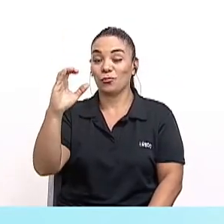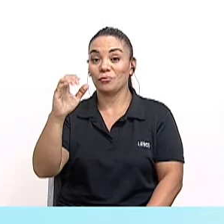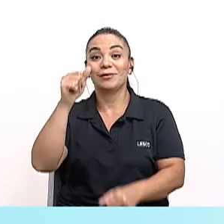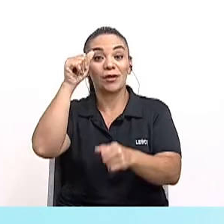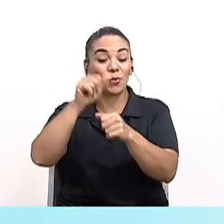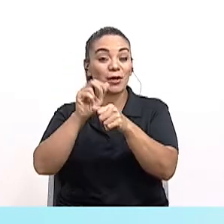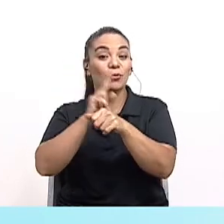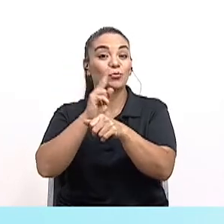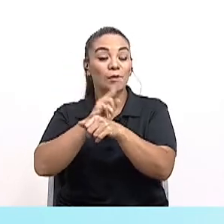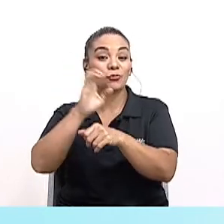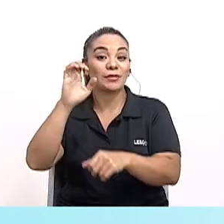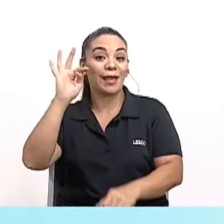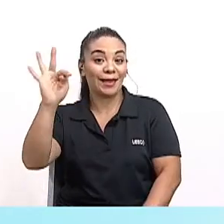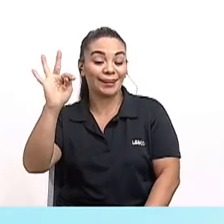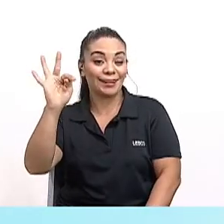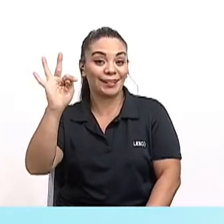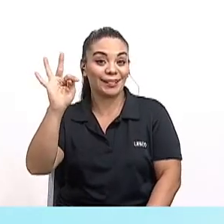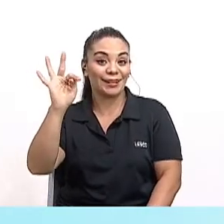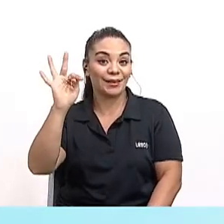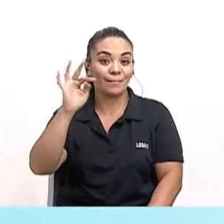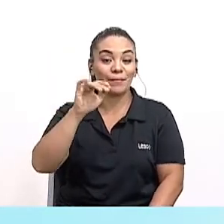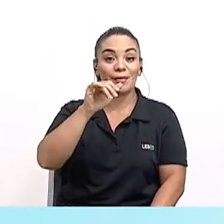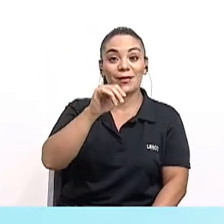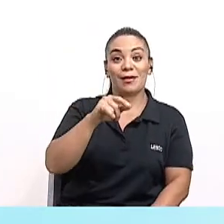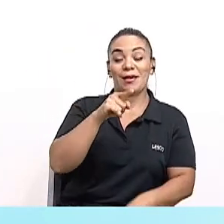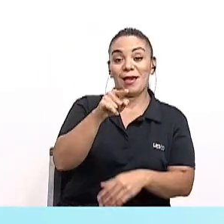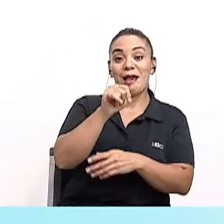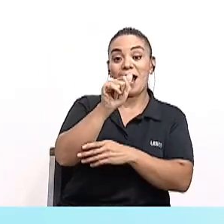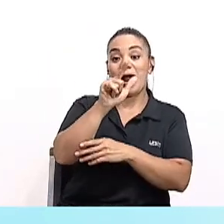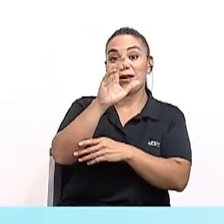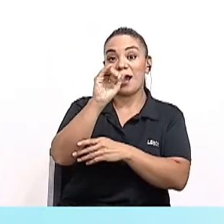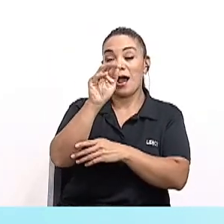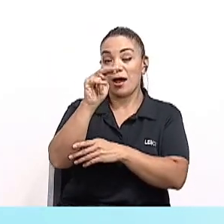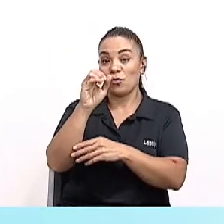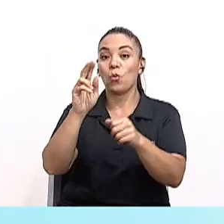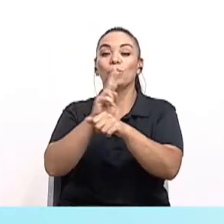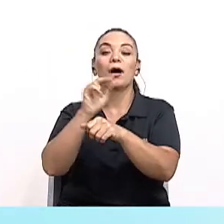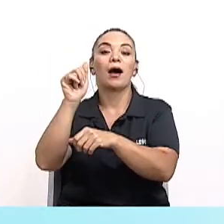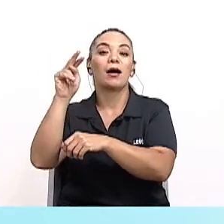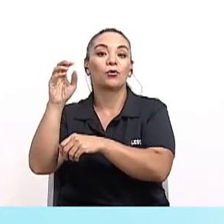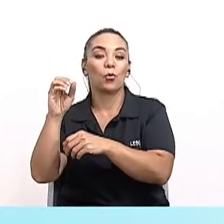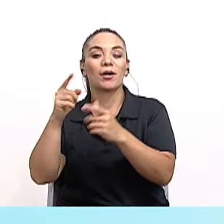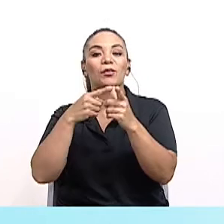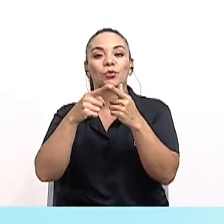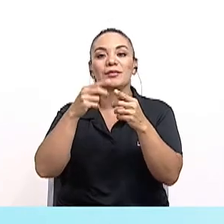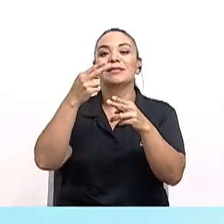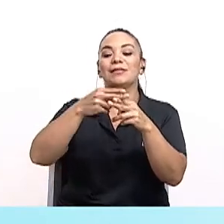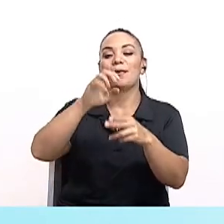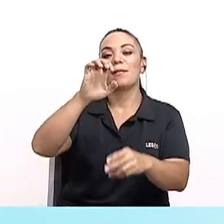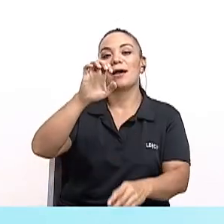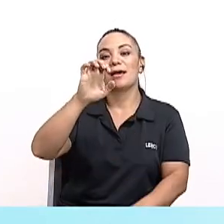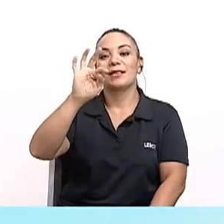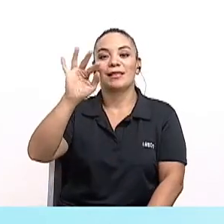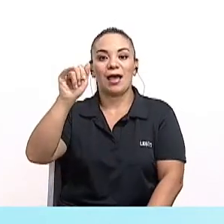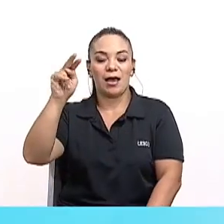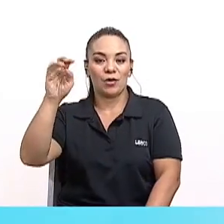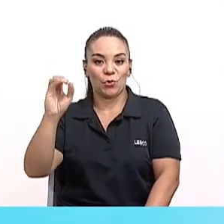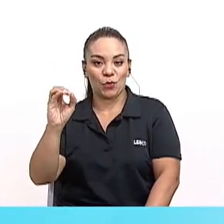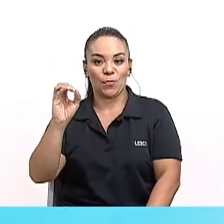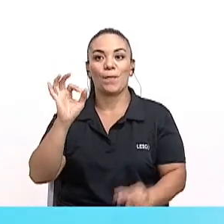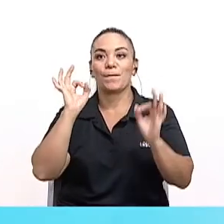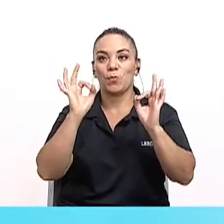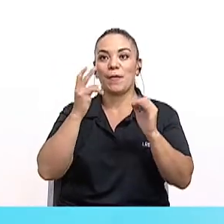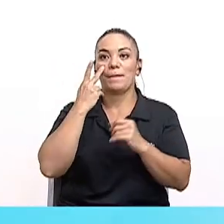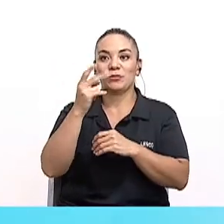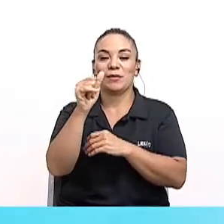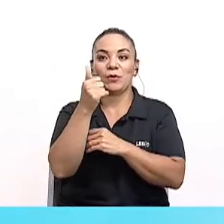como es un alcano, utilizo la terminación ano. Entonces, esta molécula se llama etano. Vamos a ver el siguiente